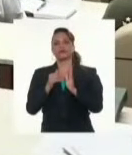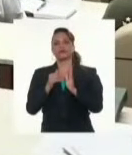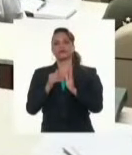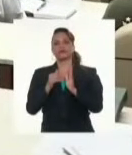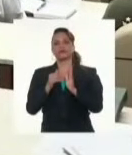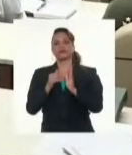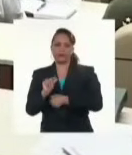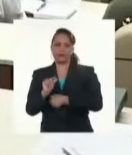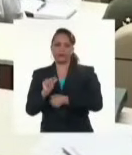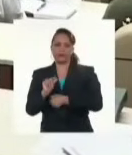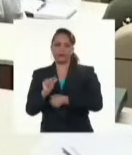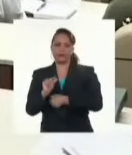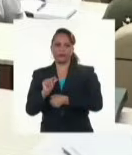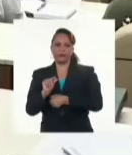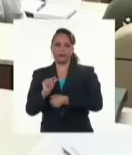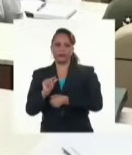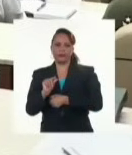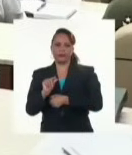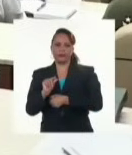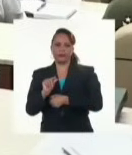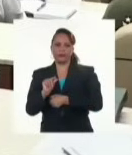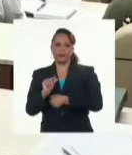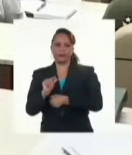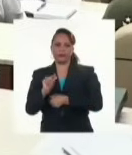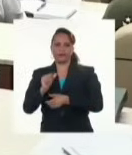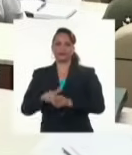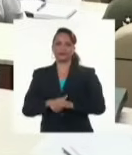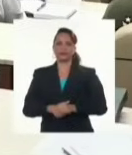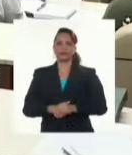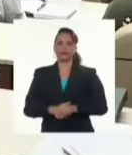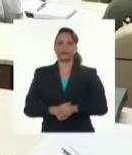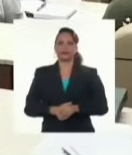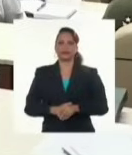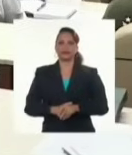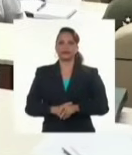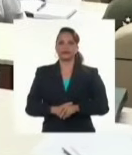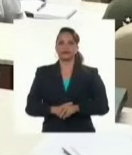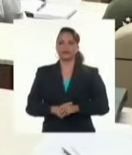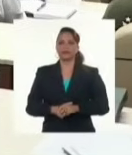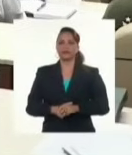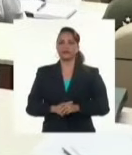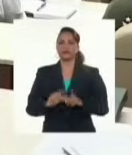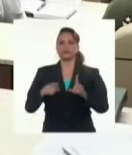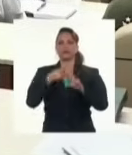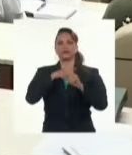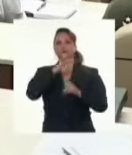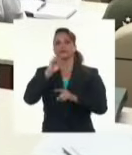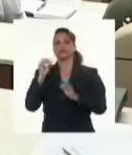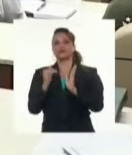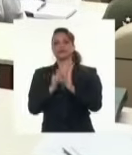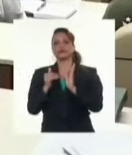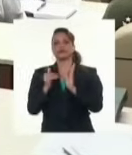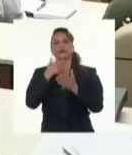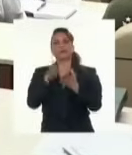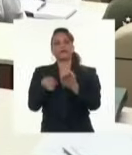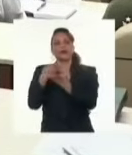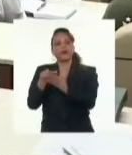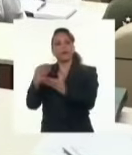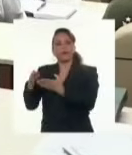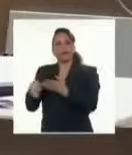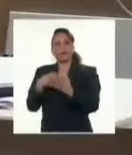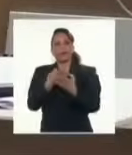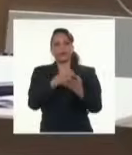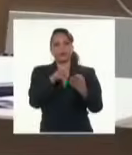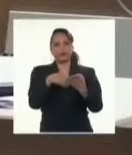entendimos Lis ya entendimos más de 60,000 en efecto más de 60,000 propuestas fueron realizadas desde las